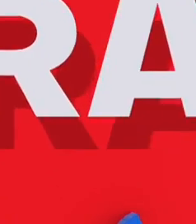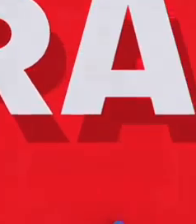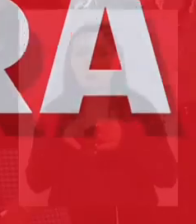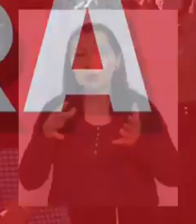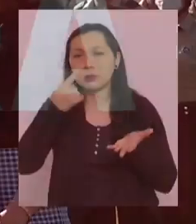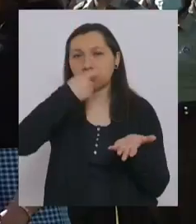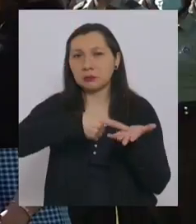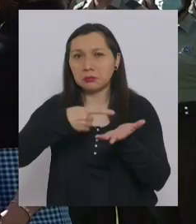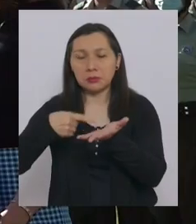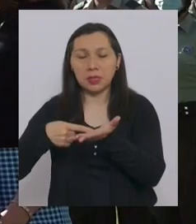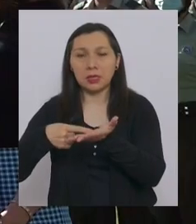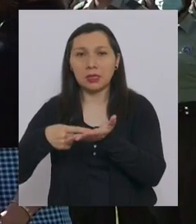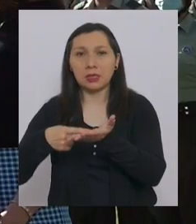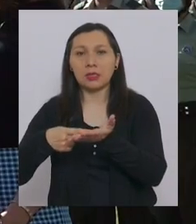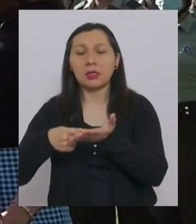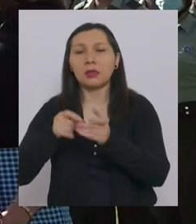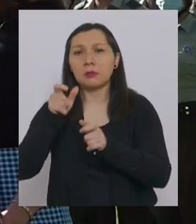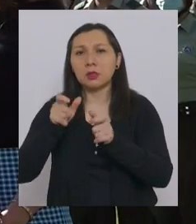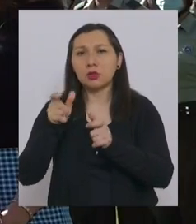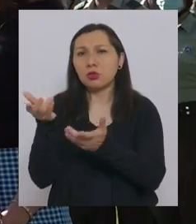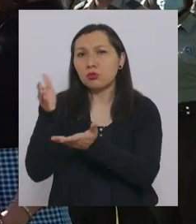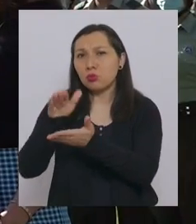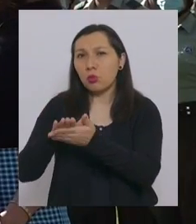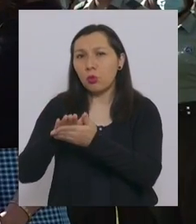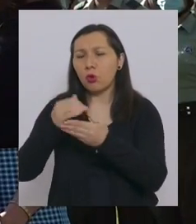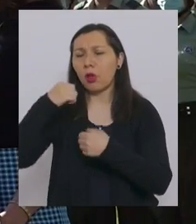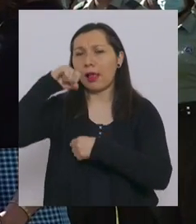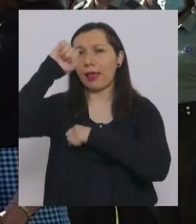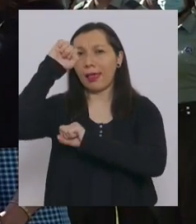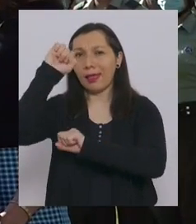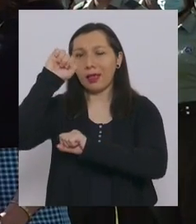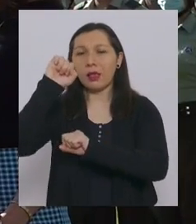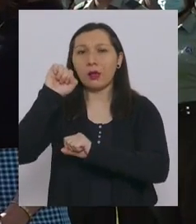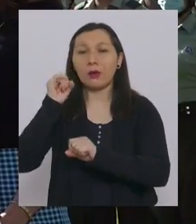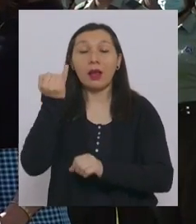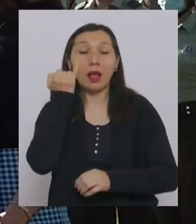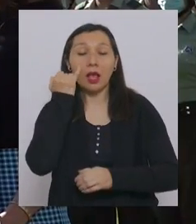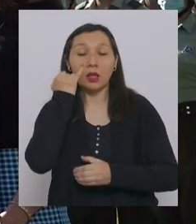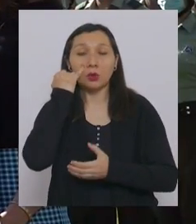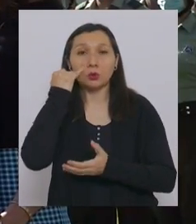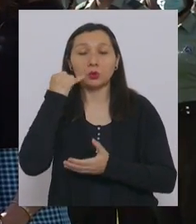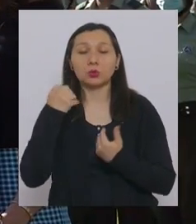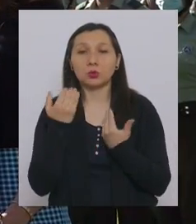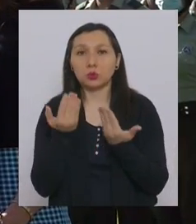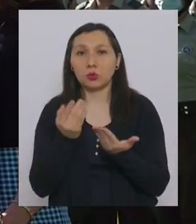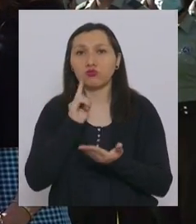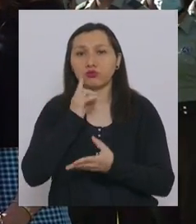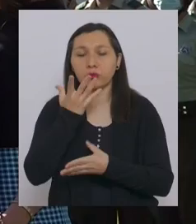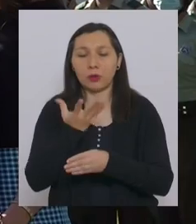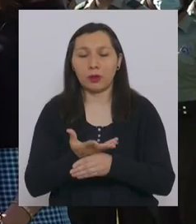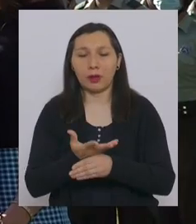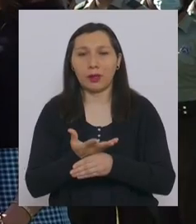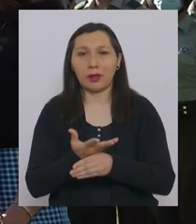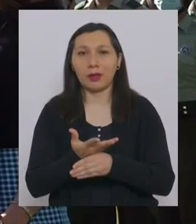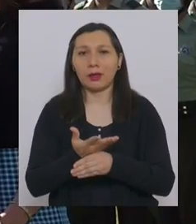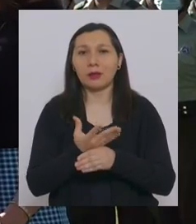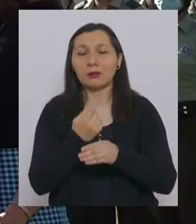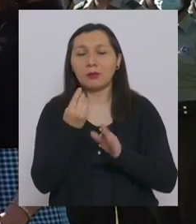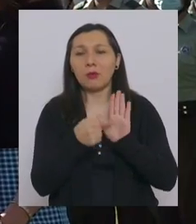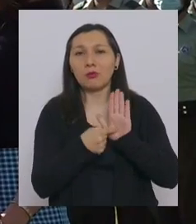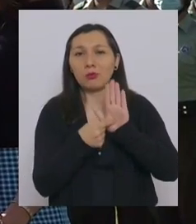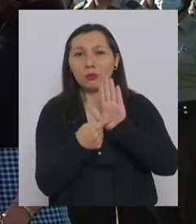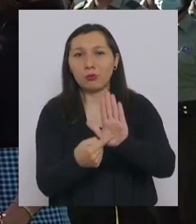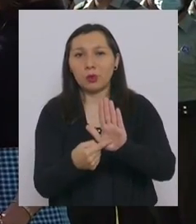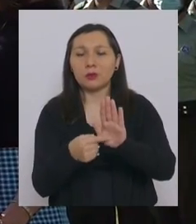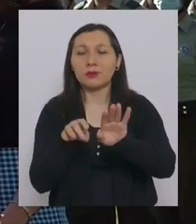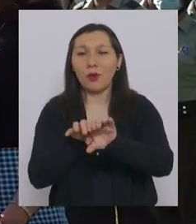ahora. El presidente Piñera firma el proyecto de ley que extiende la carrera profesional de carabineros. Pasamos a escuchar. Que refleja